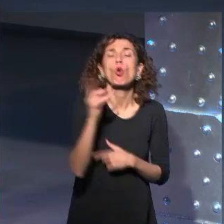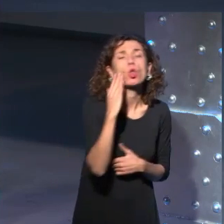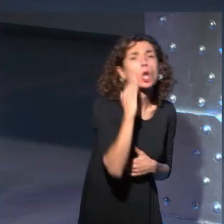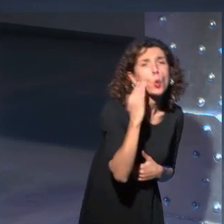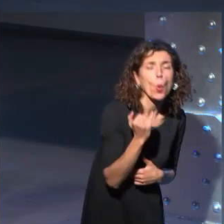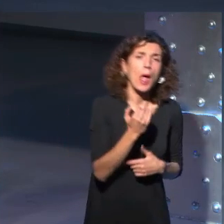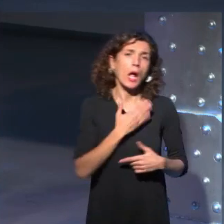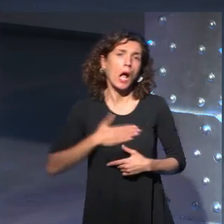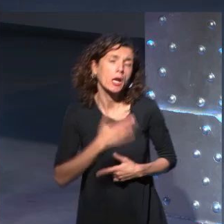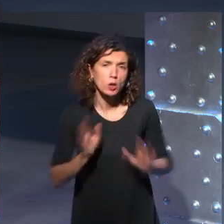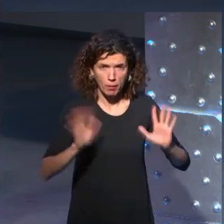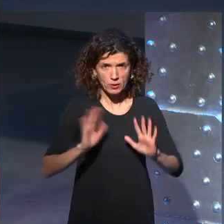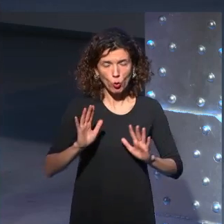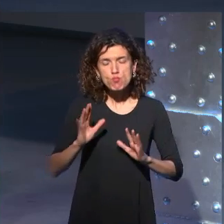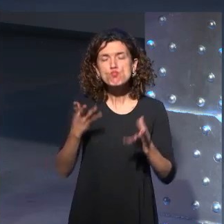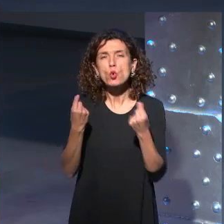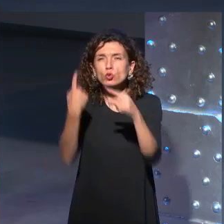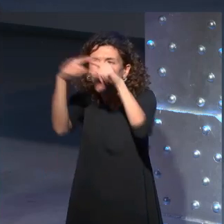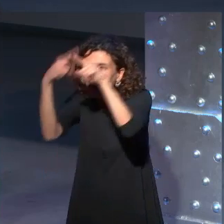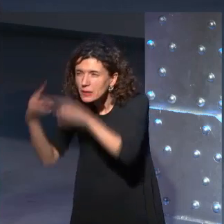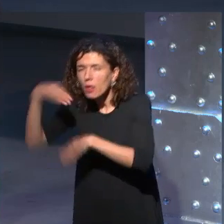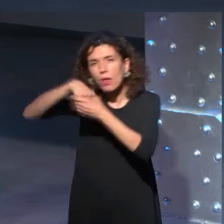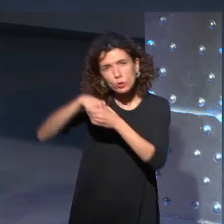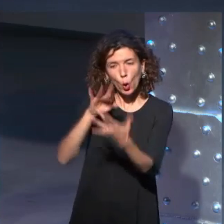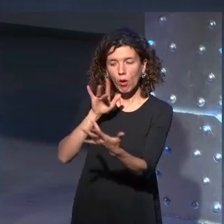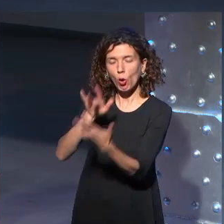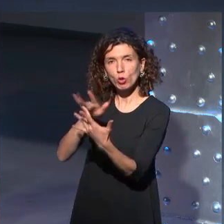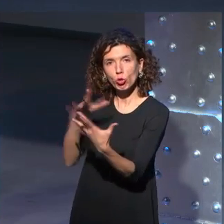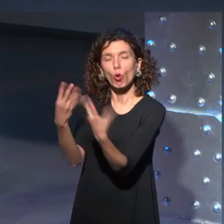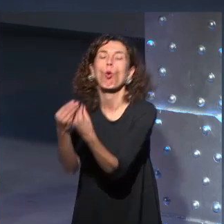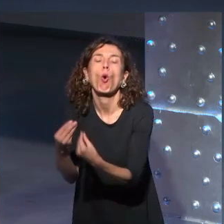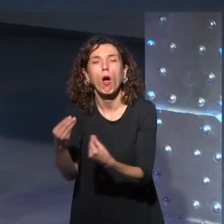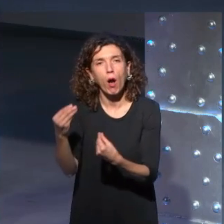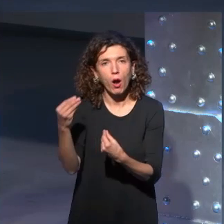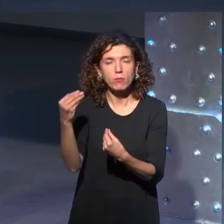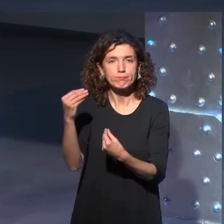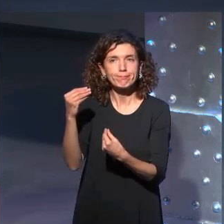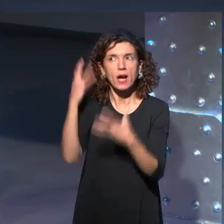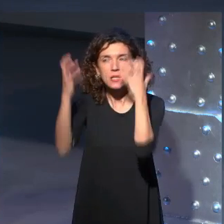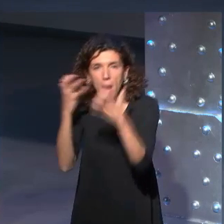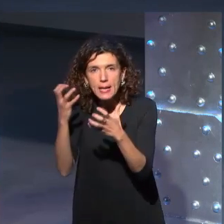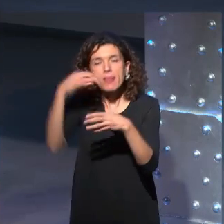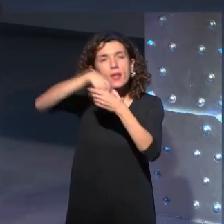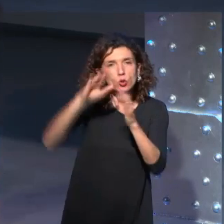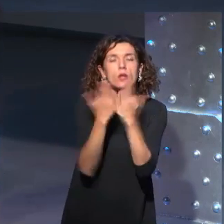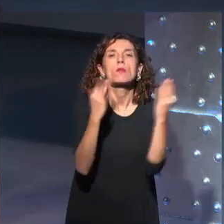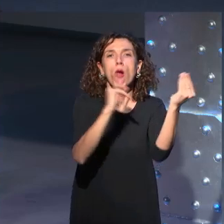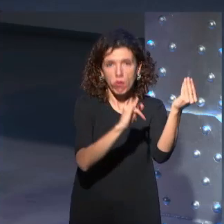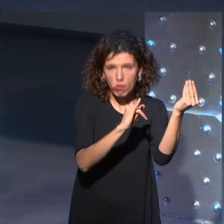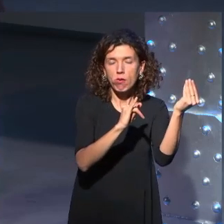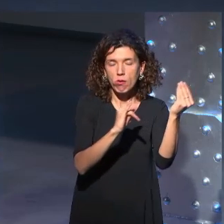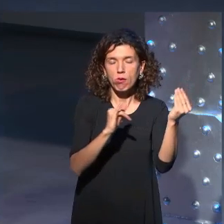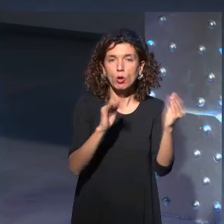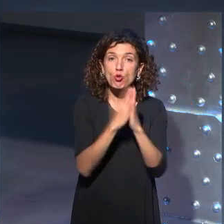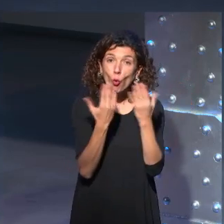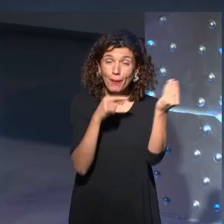cariño que le puedas tener. Creo que hay muchos matices que hay en la relación con los animales y espero que esté aquí en la novela.